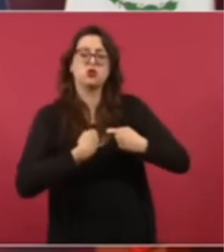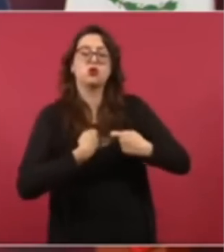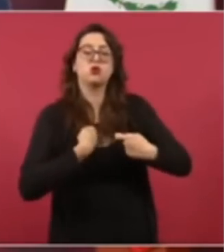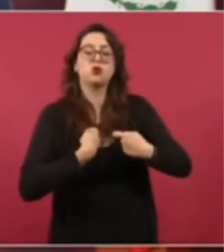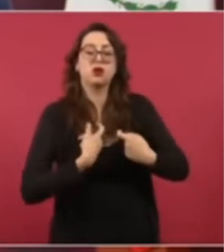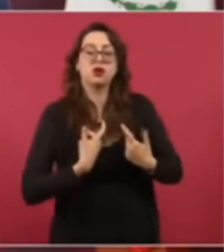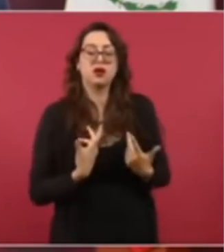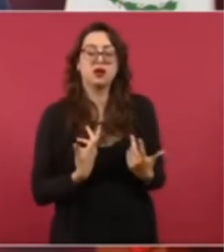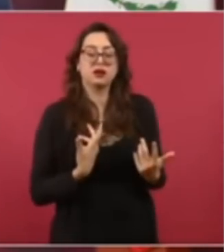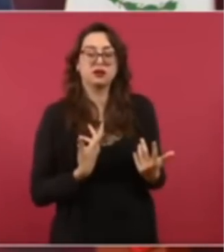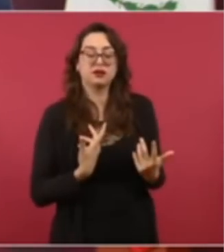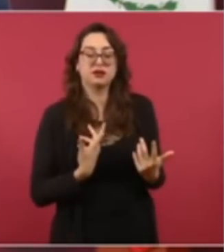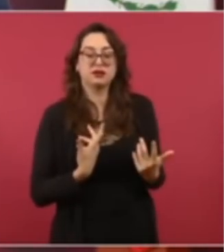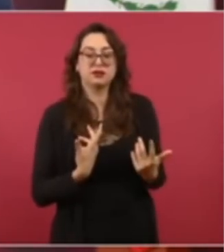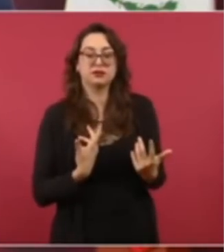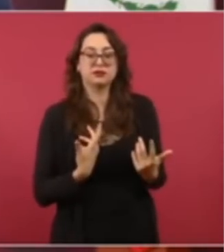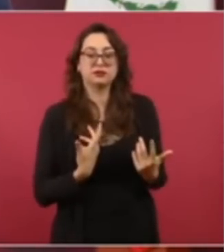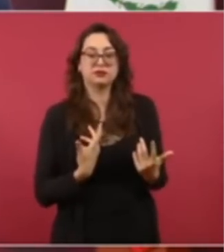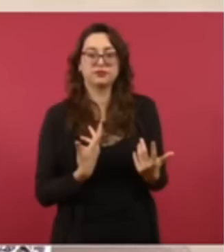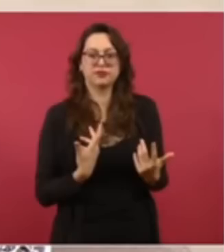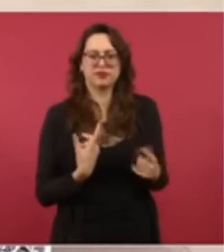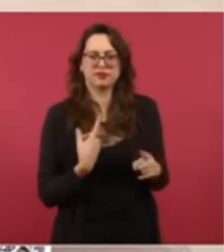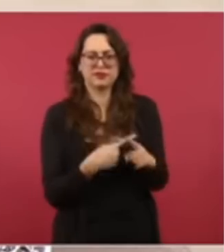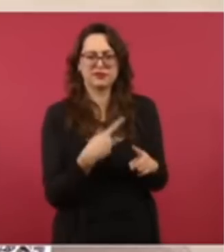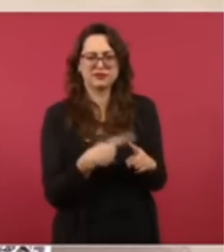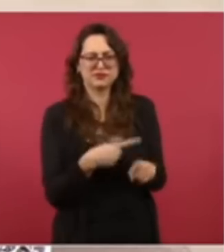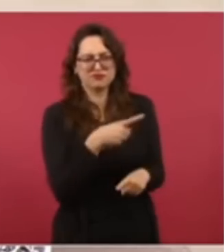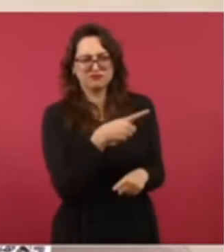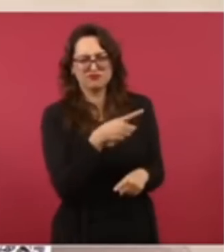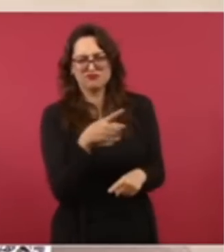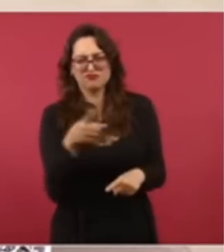de que los identifiquen,